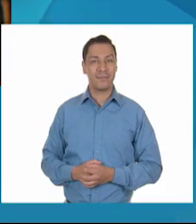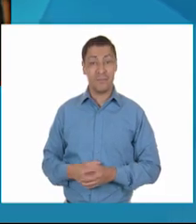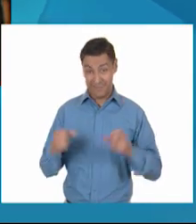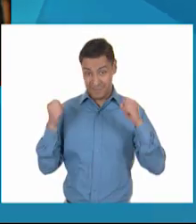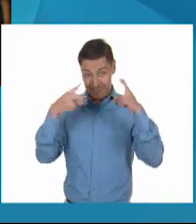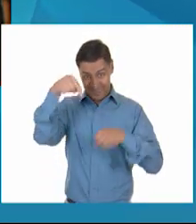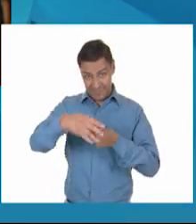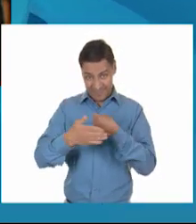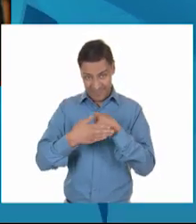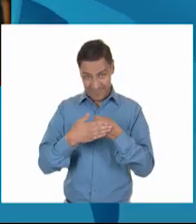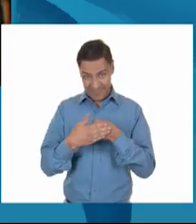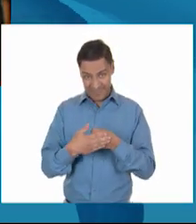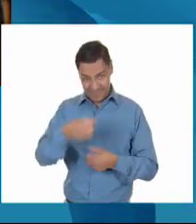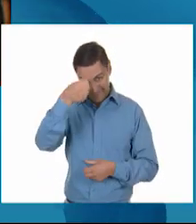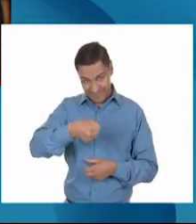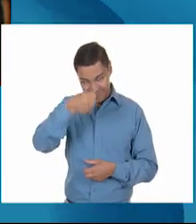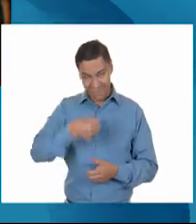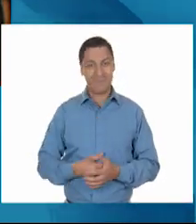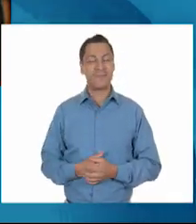¡Nos vemos pronto!